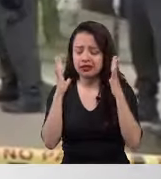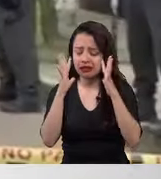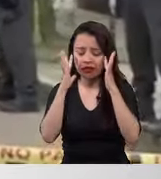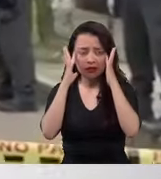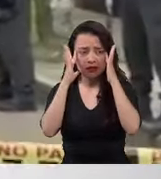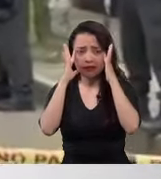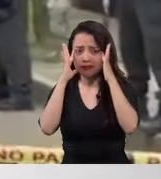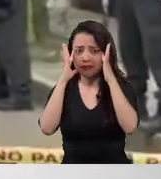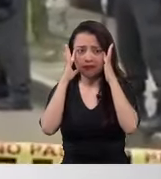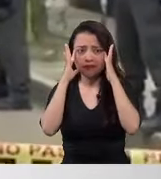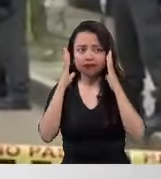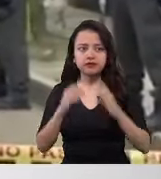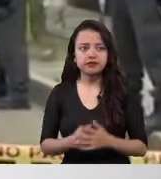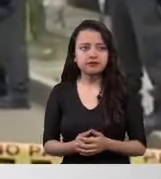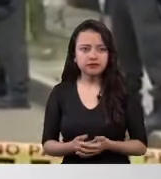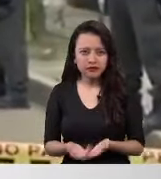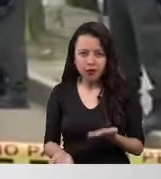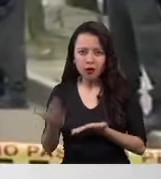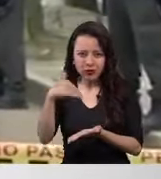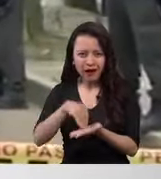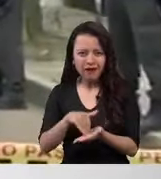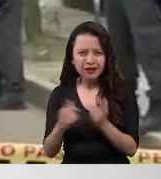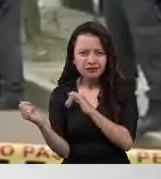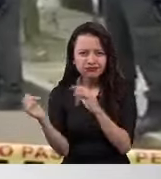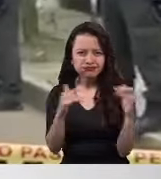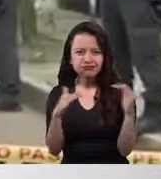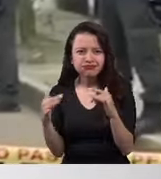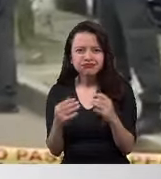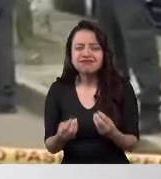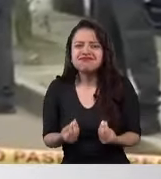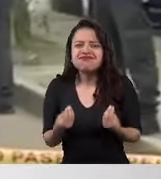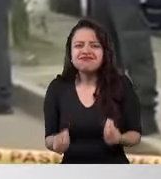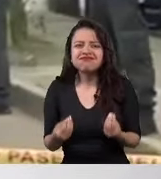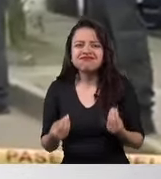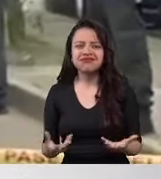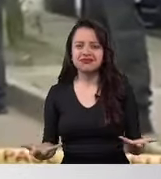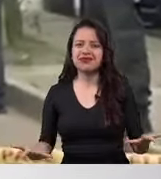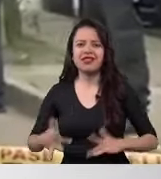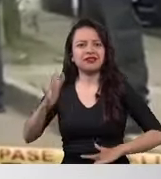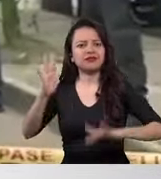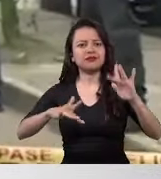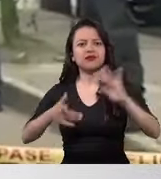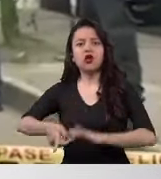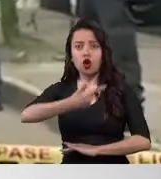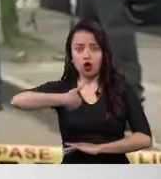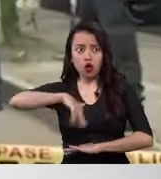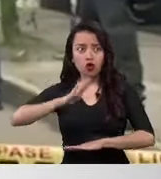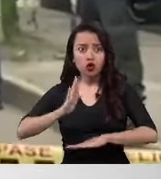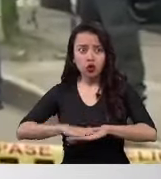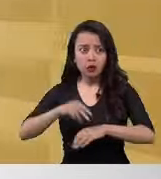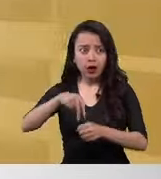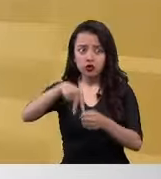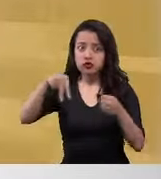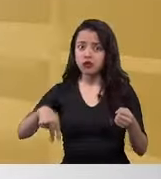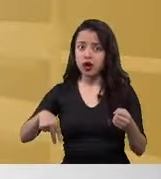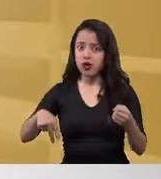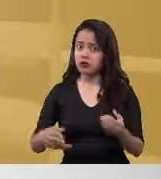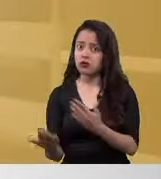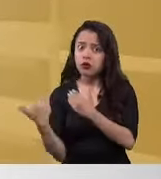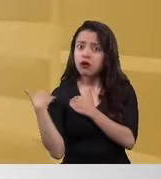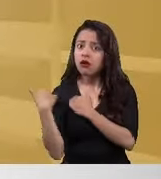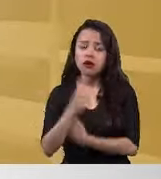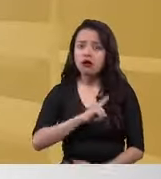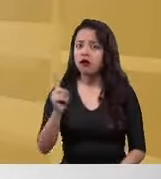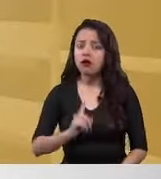acabamos. De Jamundí no puede ser más el centro de una guerra absurda en la que nosotros no tenemos nada que ver ni nos corresponde.